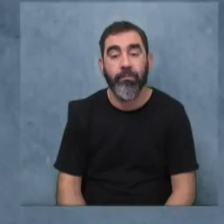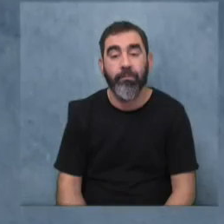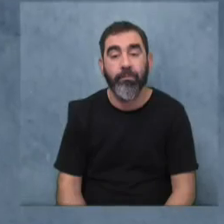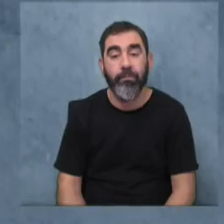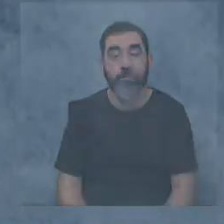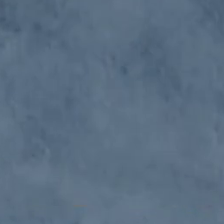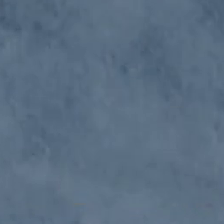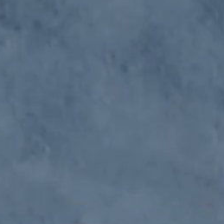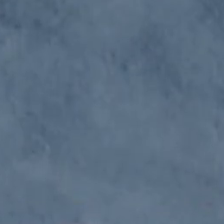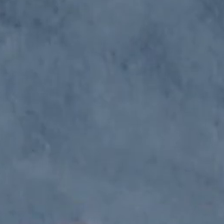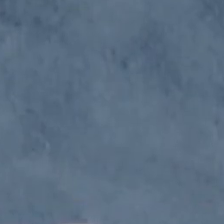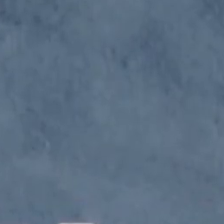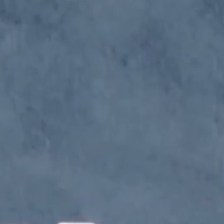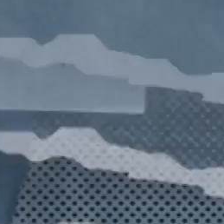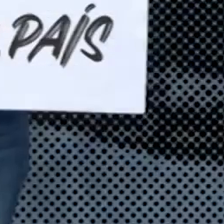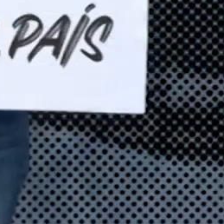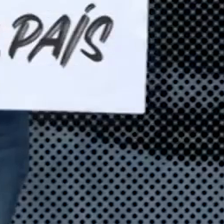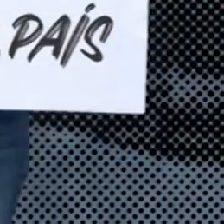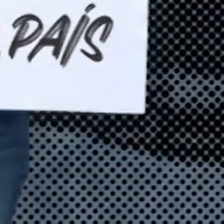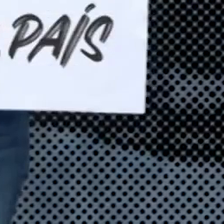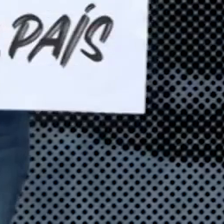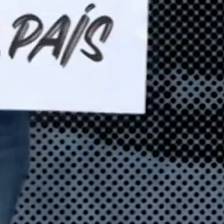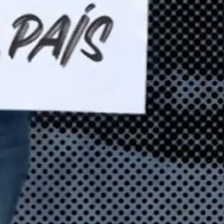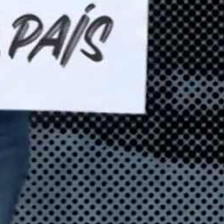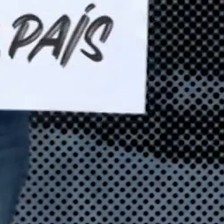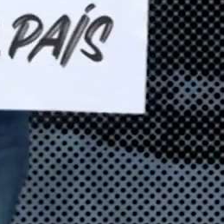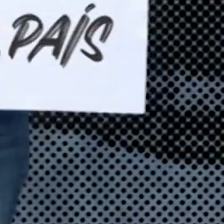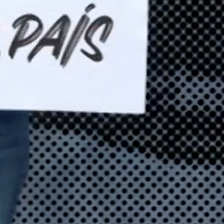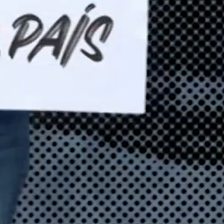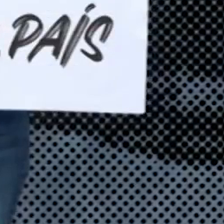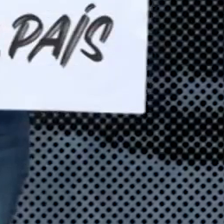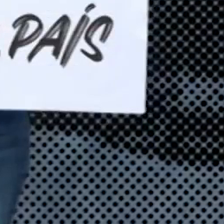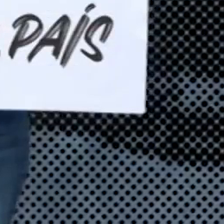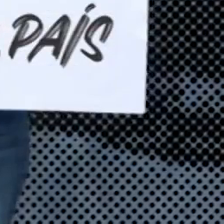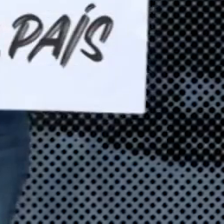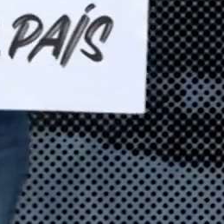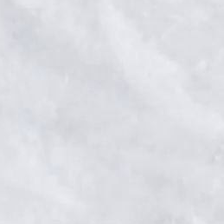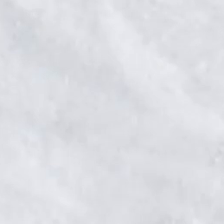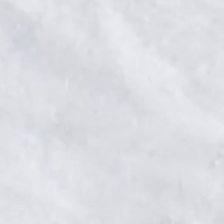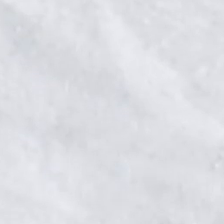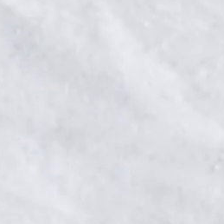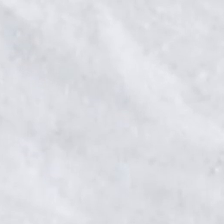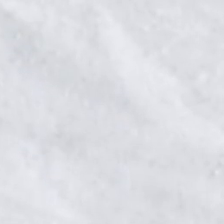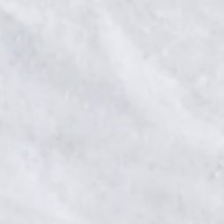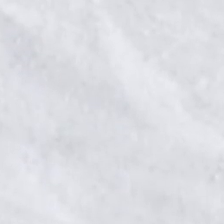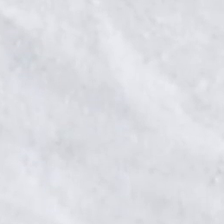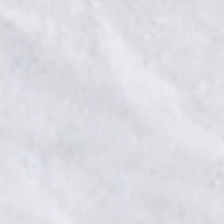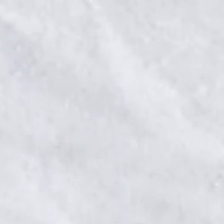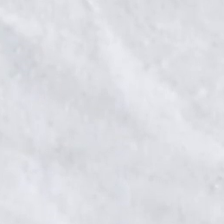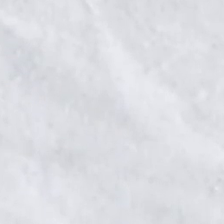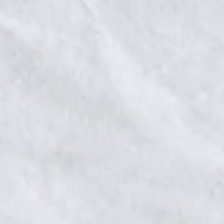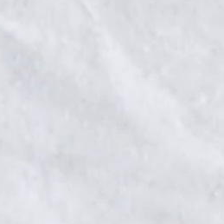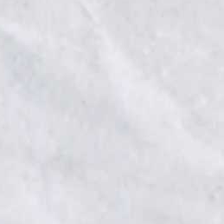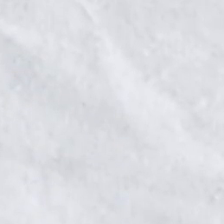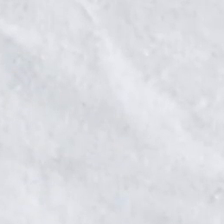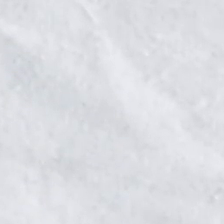nubes. Presentó FENAPES. Compromiso 6+1. Hagamos un trato por la educación pública.